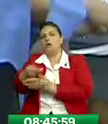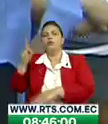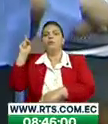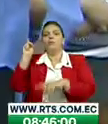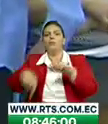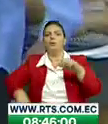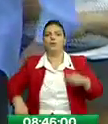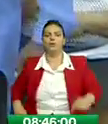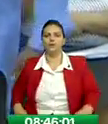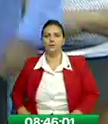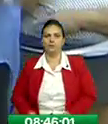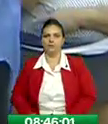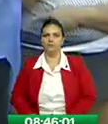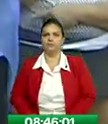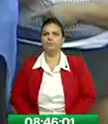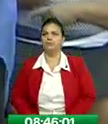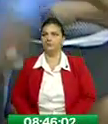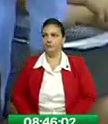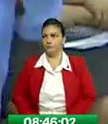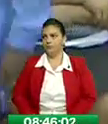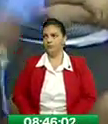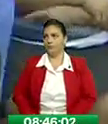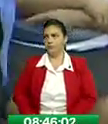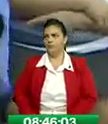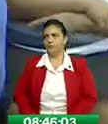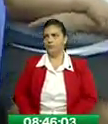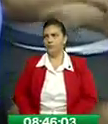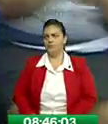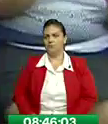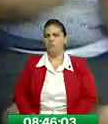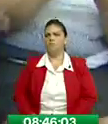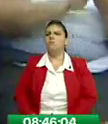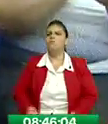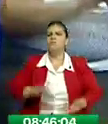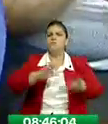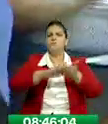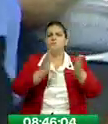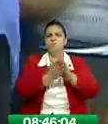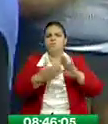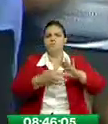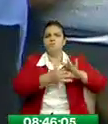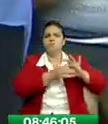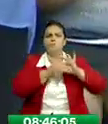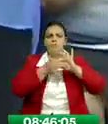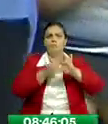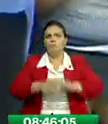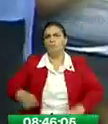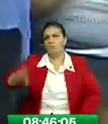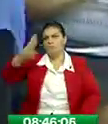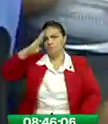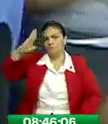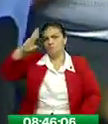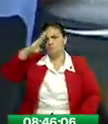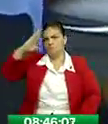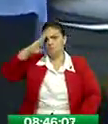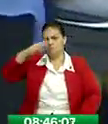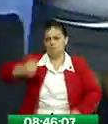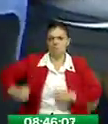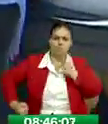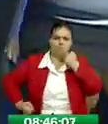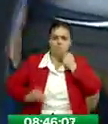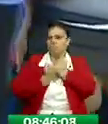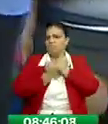estamos respaldados con la policía y toda la comunidad unida. ¡No a la delincuencia! ¡No a